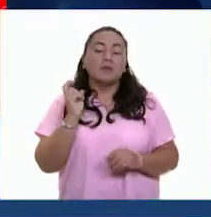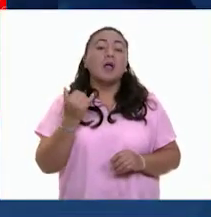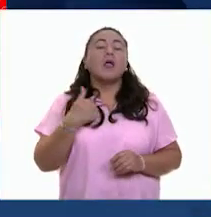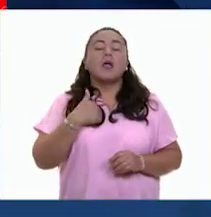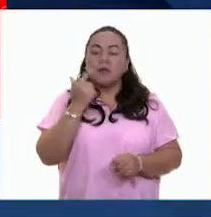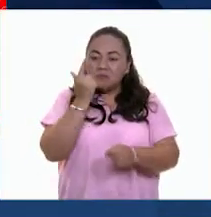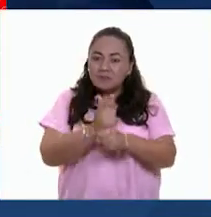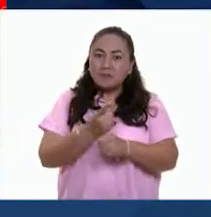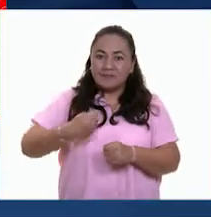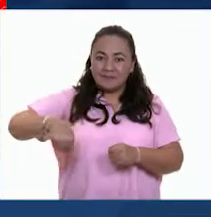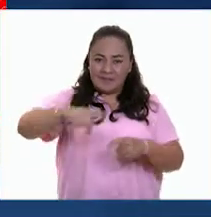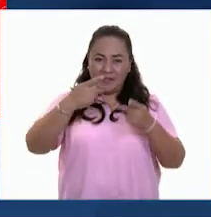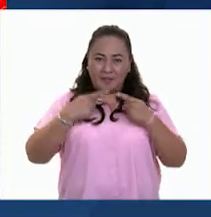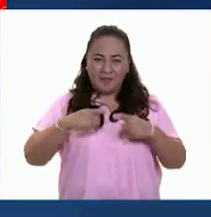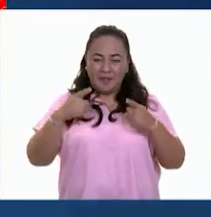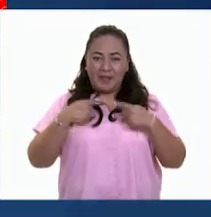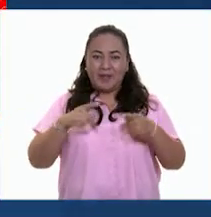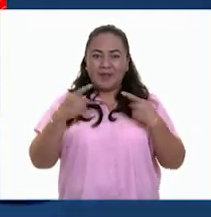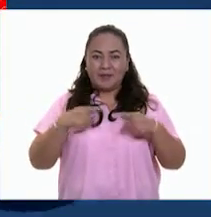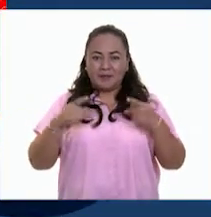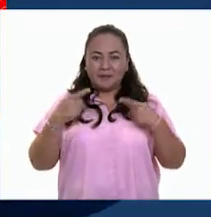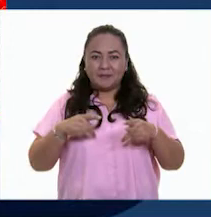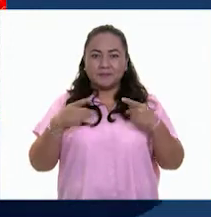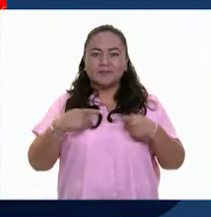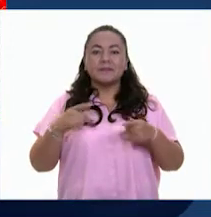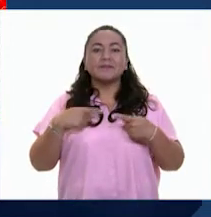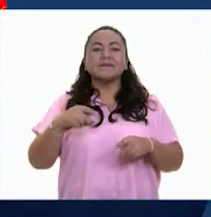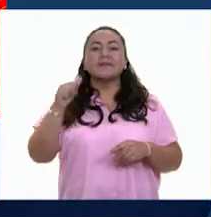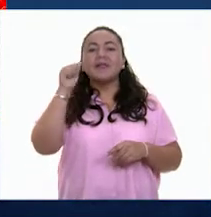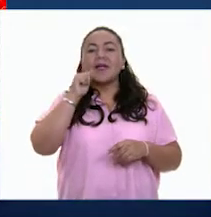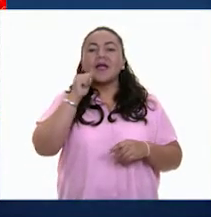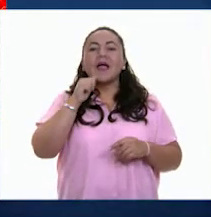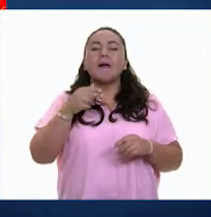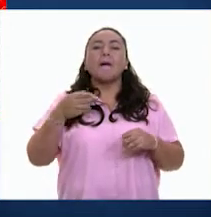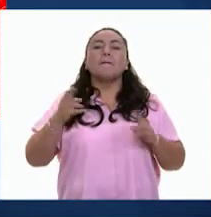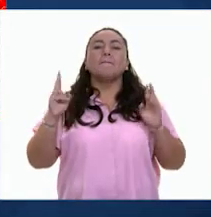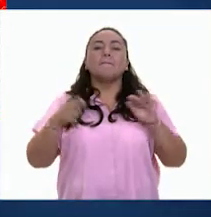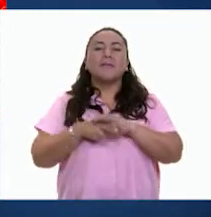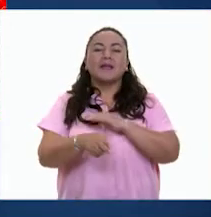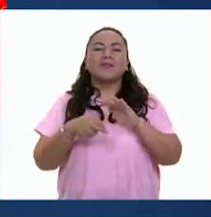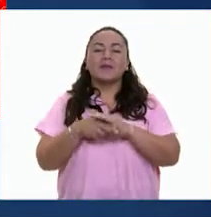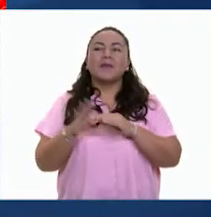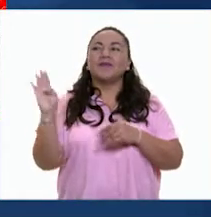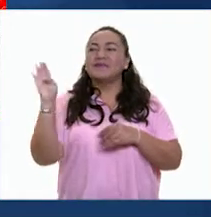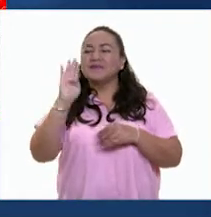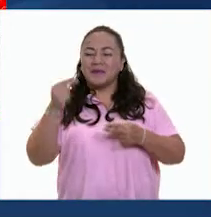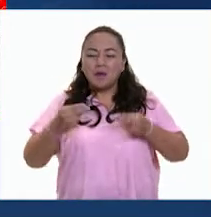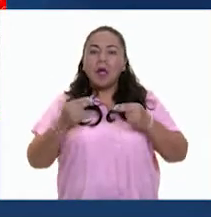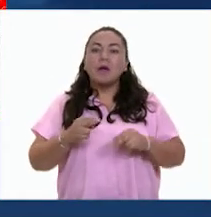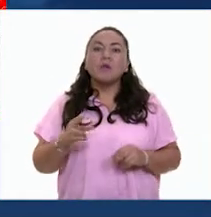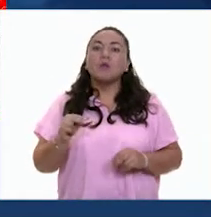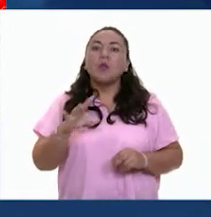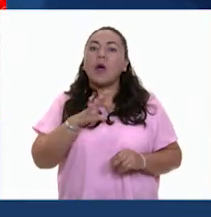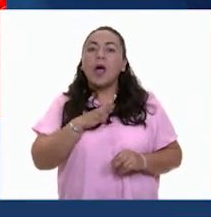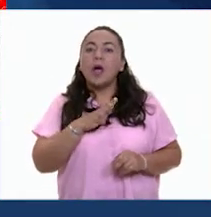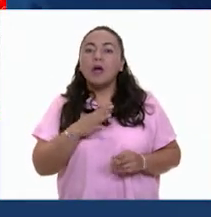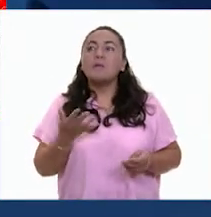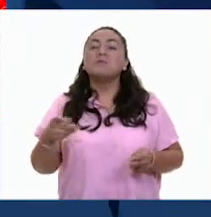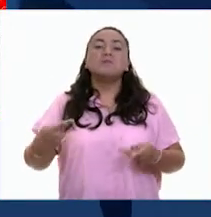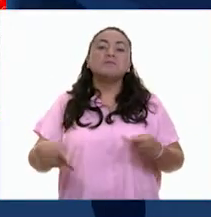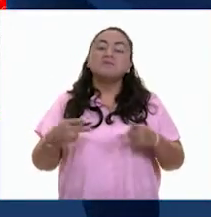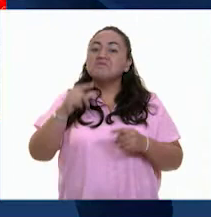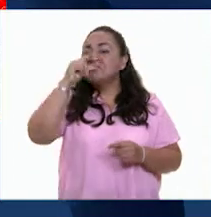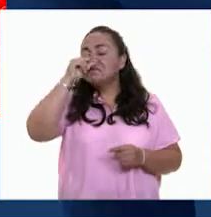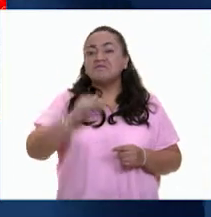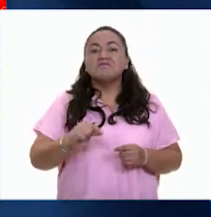que las personas que siempre están vendiendo afuera del metro, uh-huh, no estaban. Yo creo que no pudieron